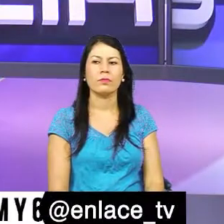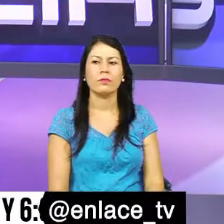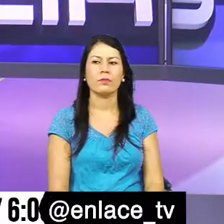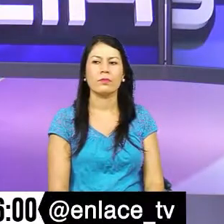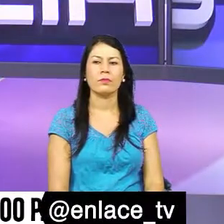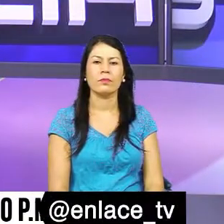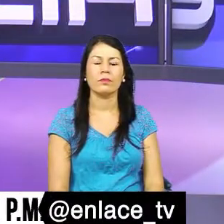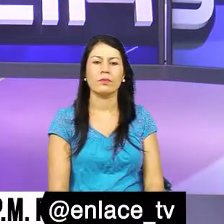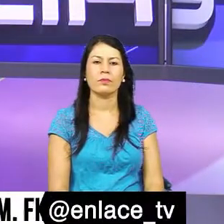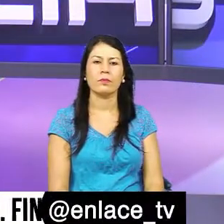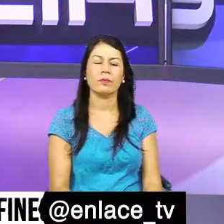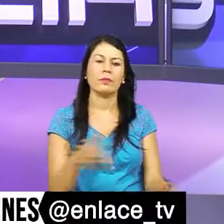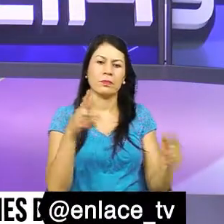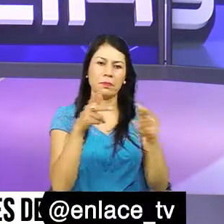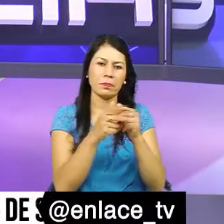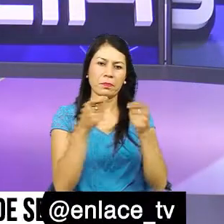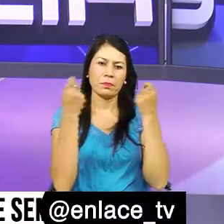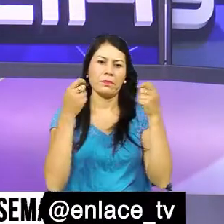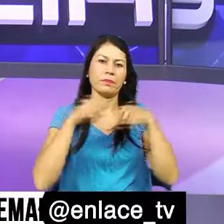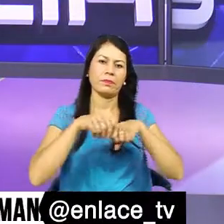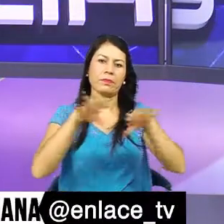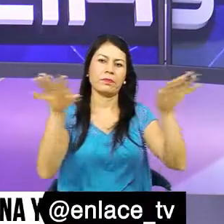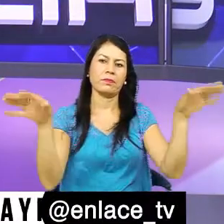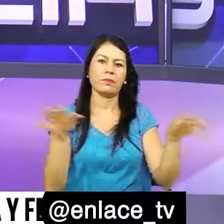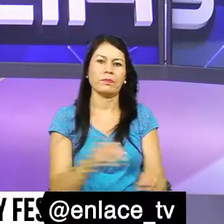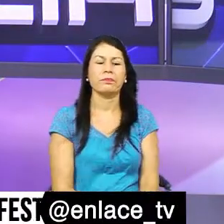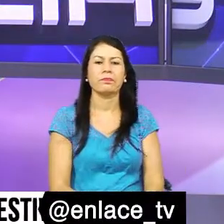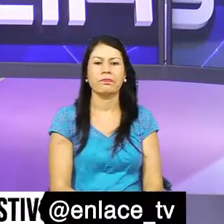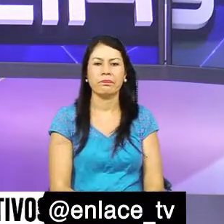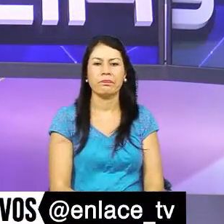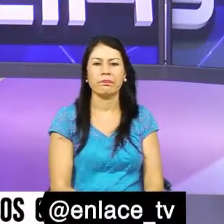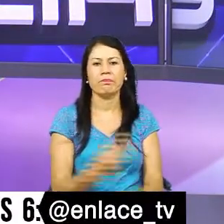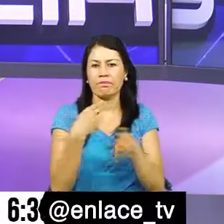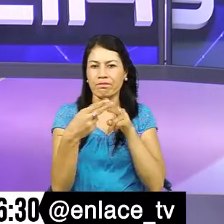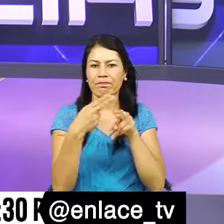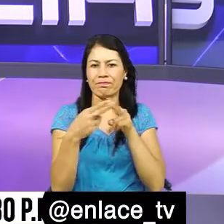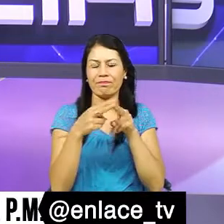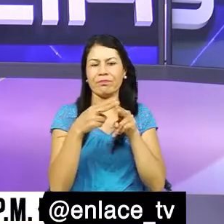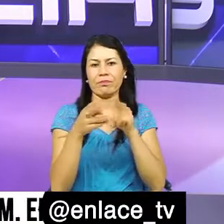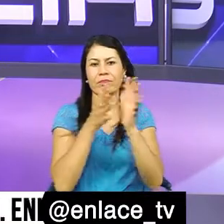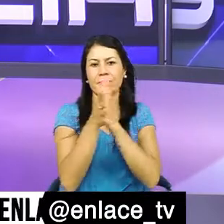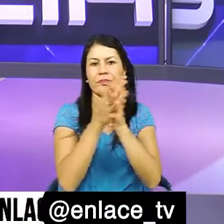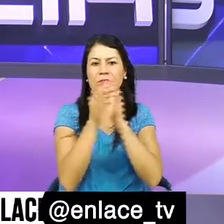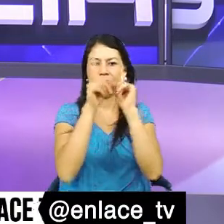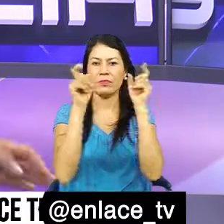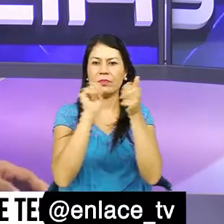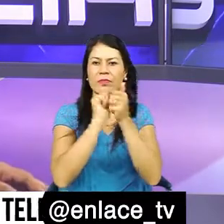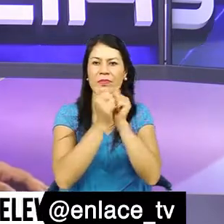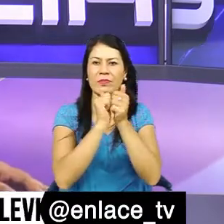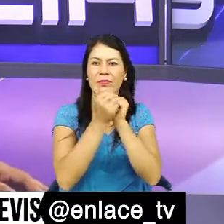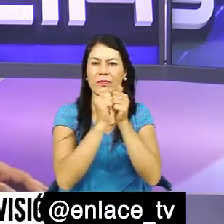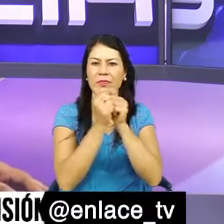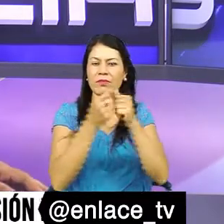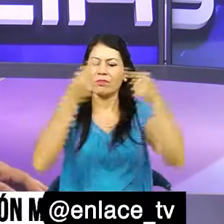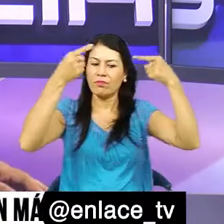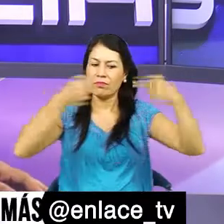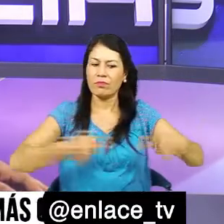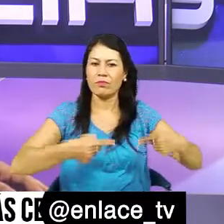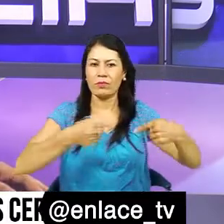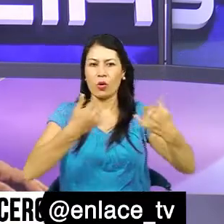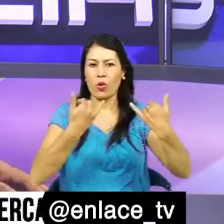Es el momento de una pausa en Enlace Noticias. En instantes les tendremos la información deportiva y detalles del partido que disputó hoy en